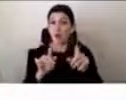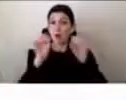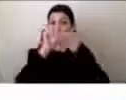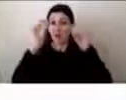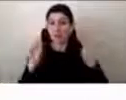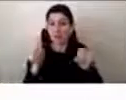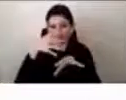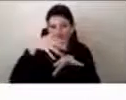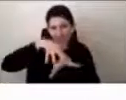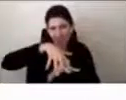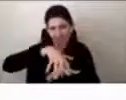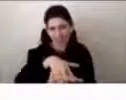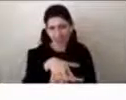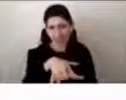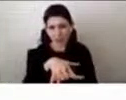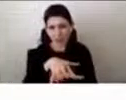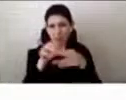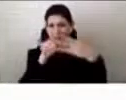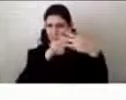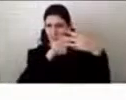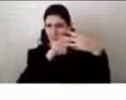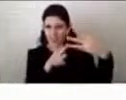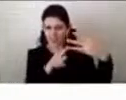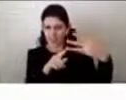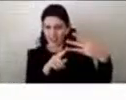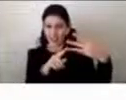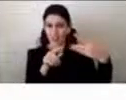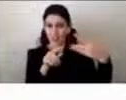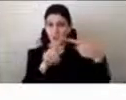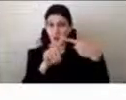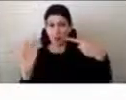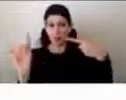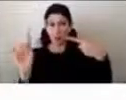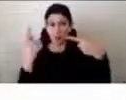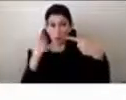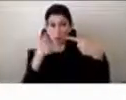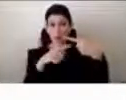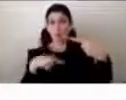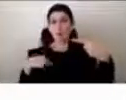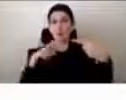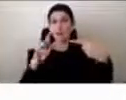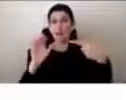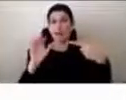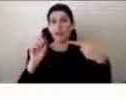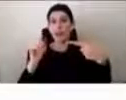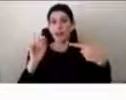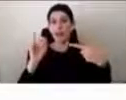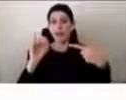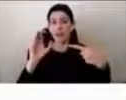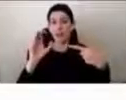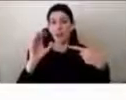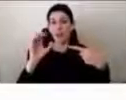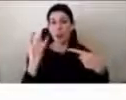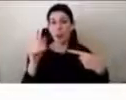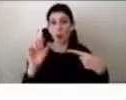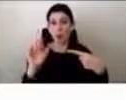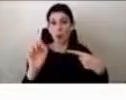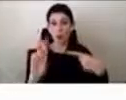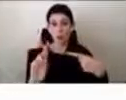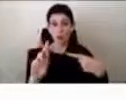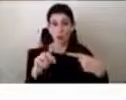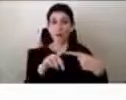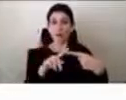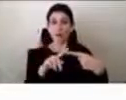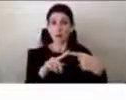grandes sistemas o subsistemas. El primero, denominado el sistema reticular, que también con